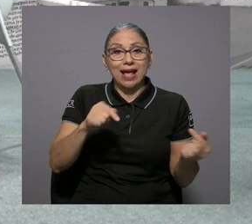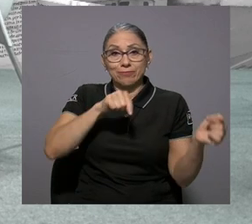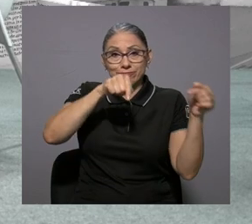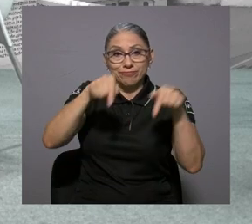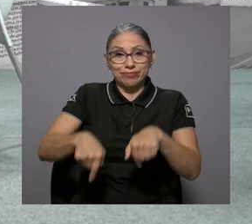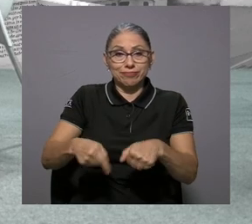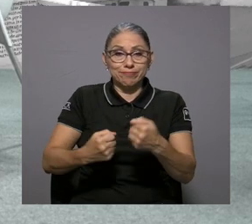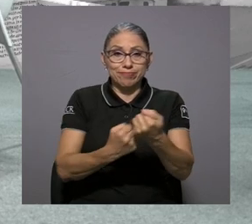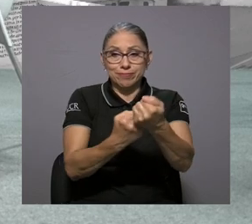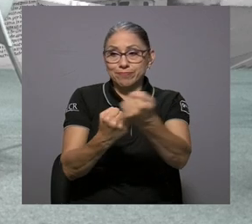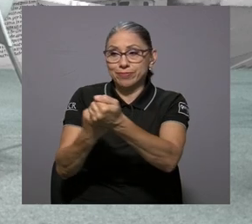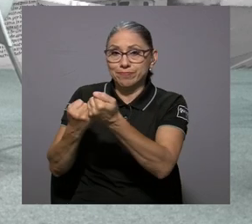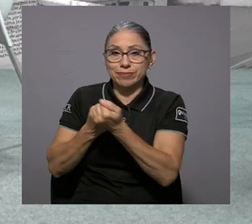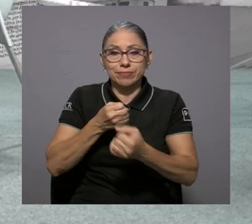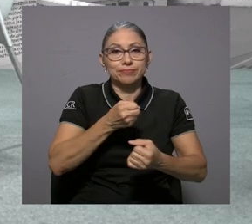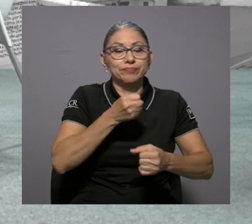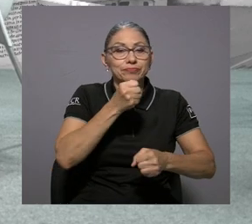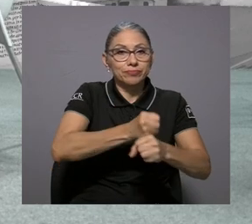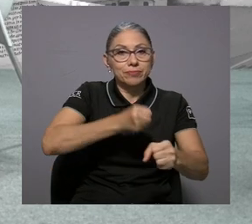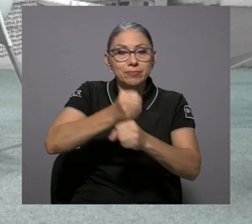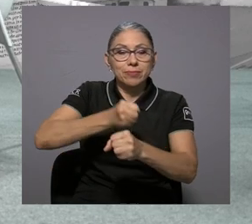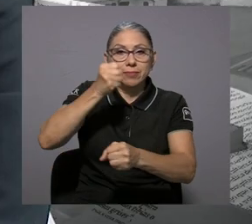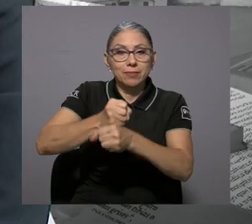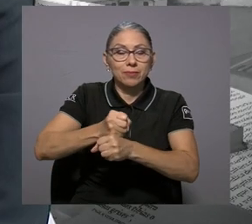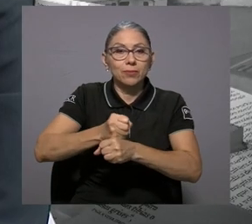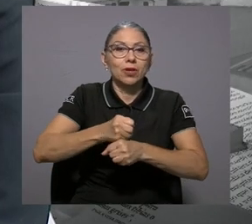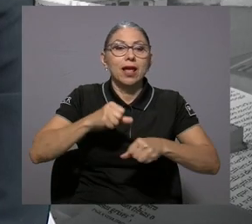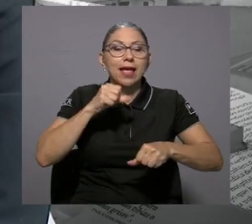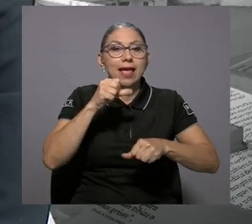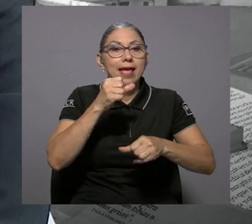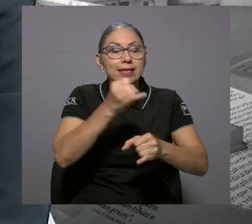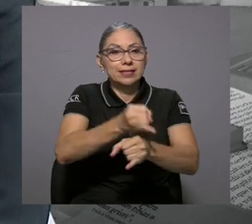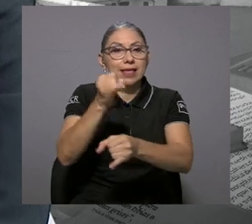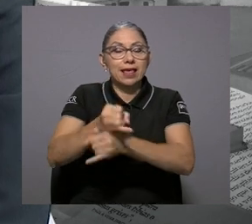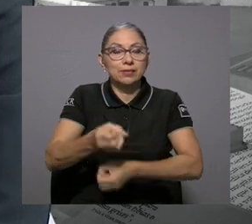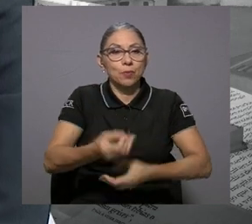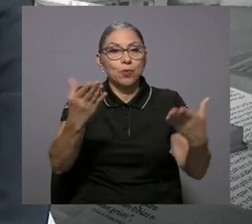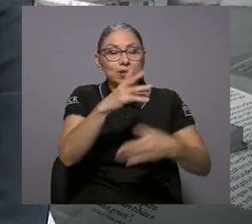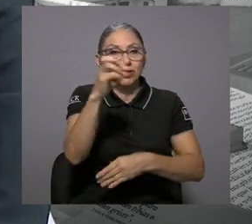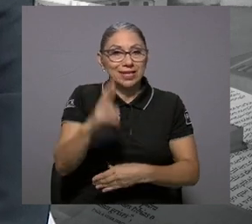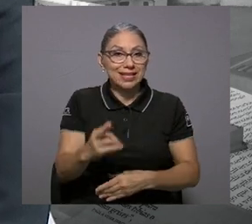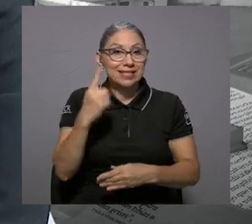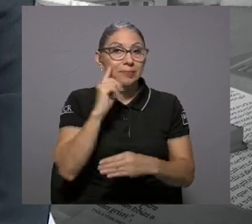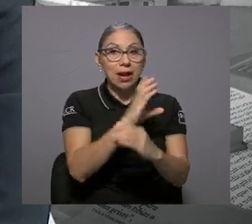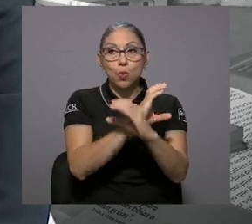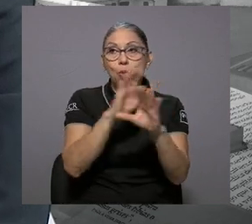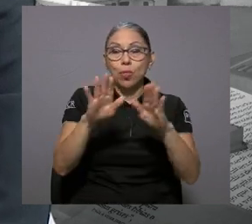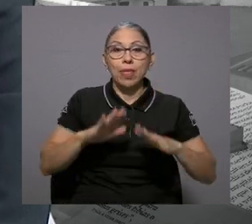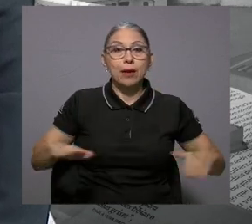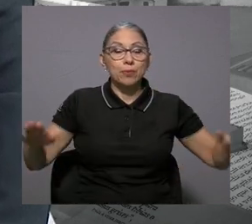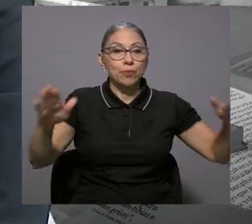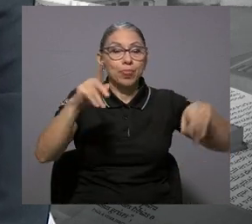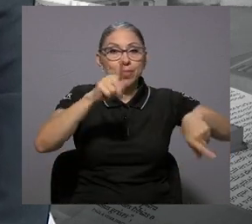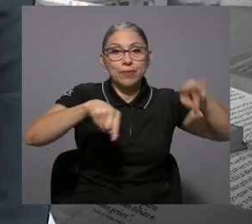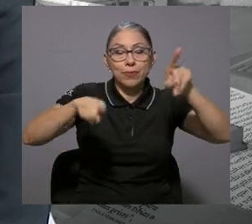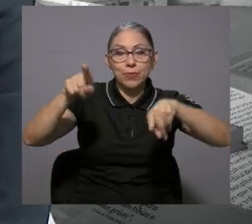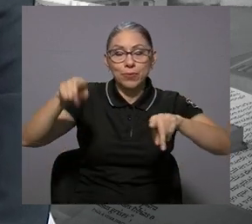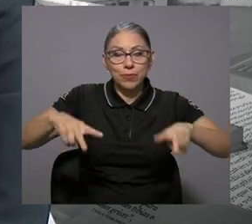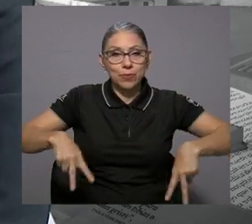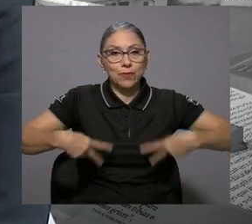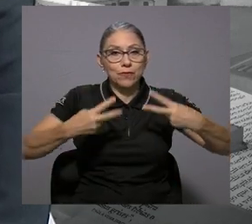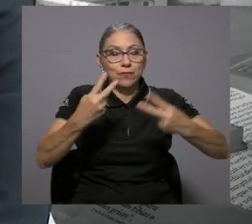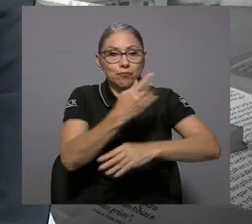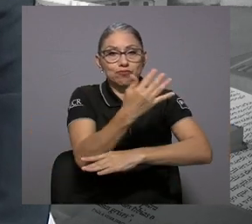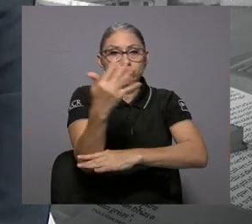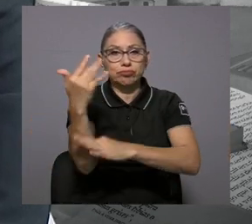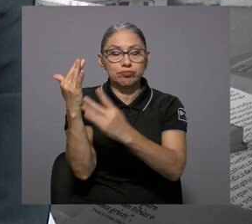las entidades públicas costarricenses en la preservación y conservación de la biodiversidad y más allá del medio